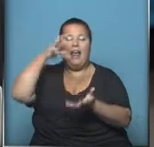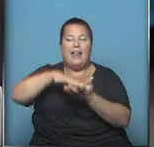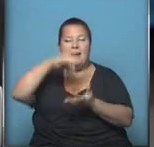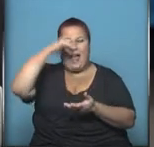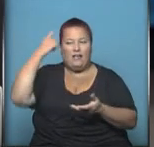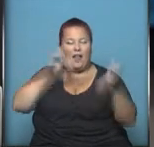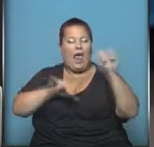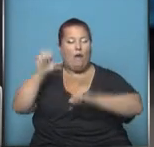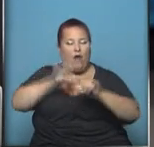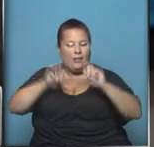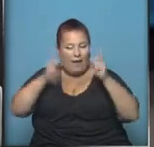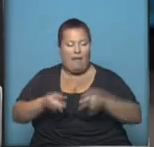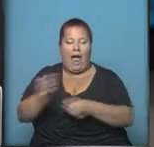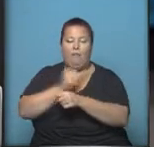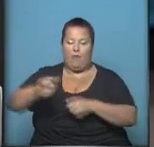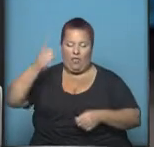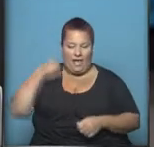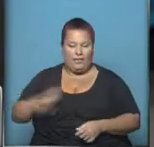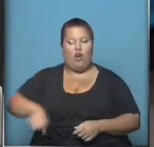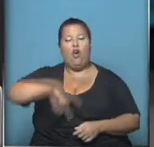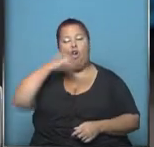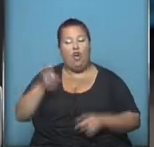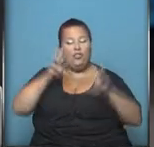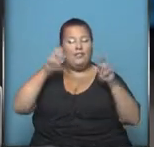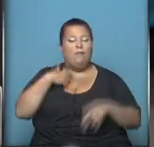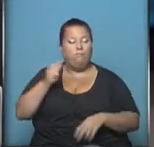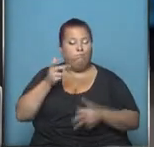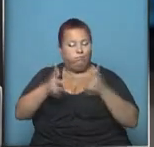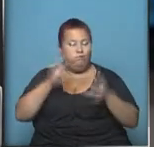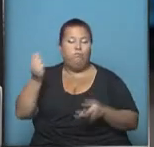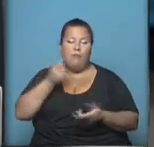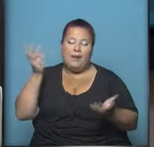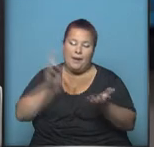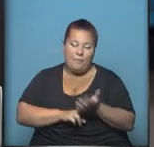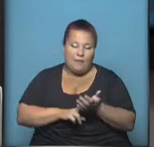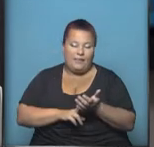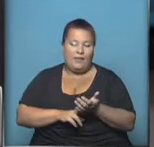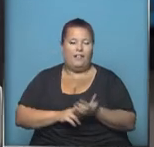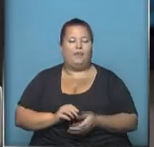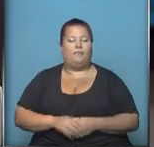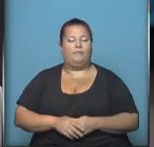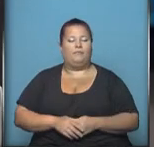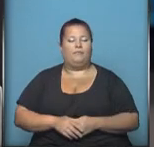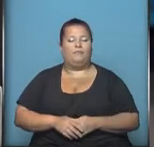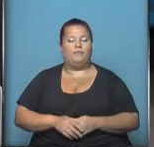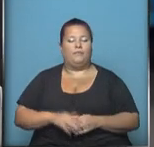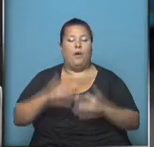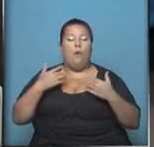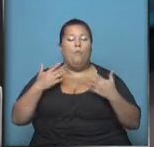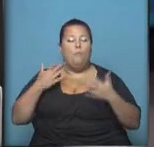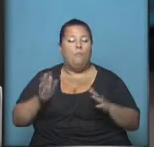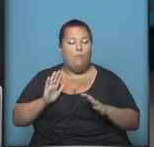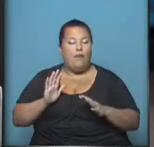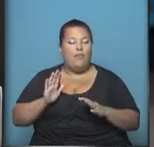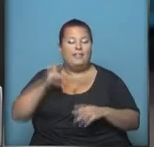de laboratorios que también se aprobó en el día de ayer y otro de los temas que ya hemos hablado y vale la pena repetirlo la posibilidad para aquellos